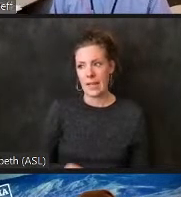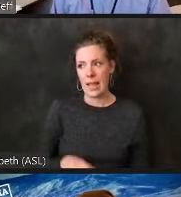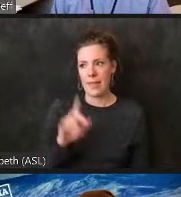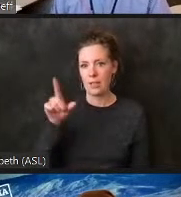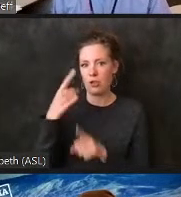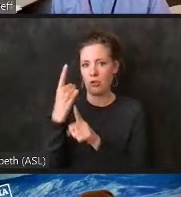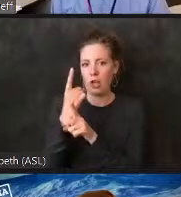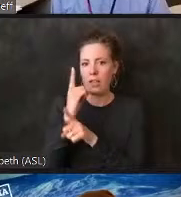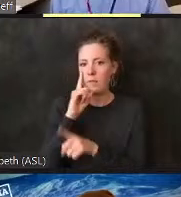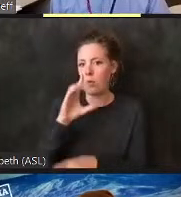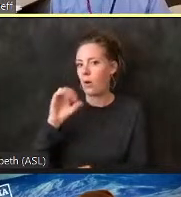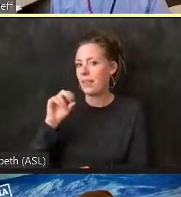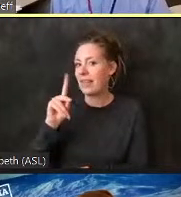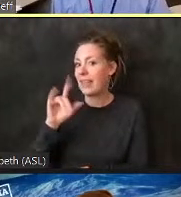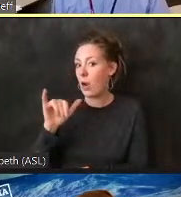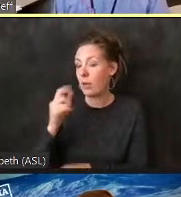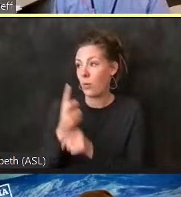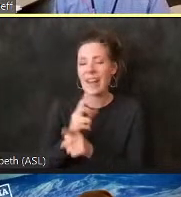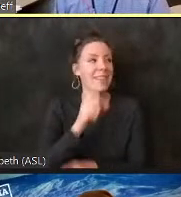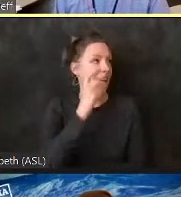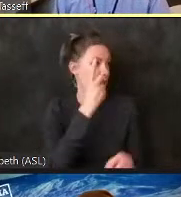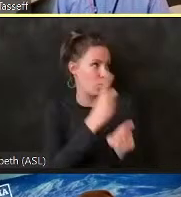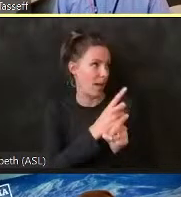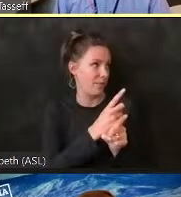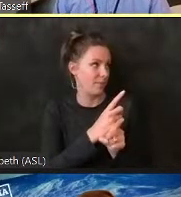5,925, que simplemente fue estrictamente